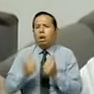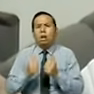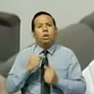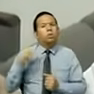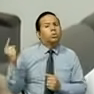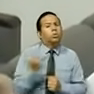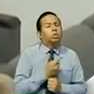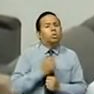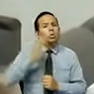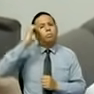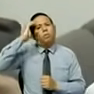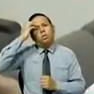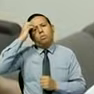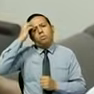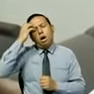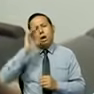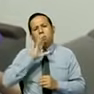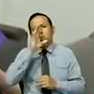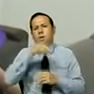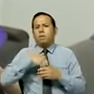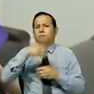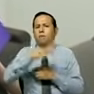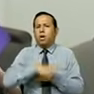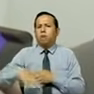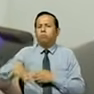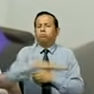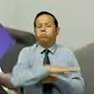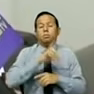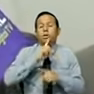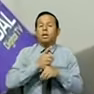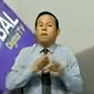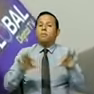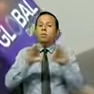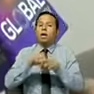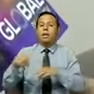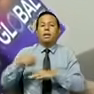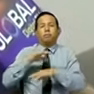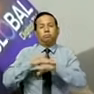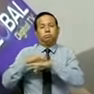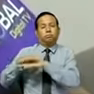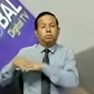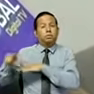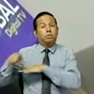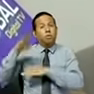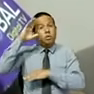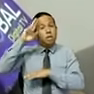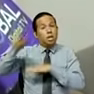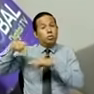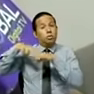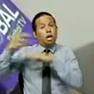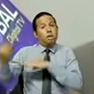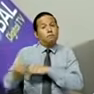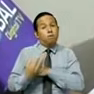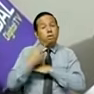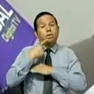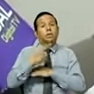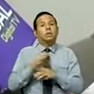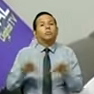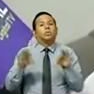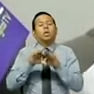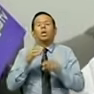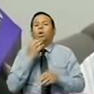esquina. Sin embargo, también hay que reconocer lo que nos dice la Policía Nacional, de que la mayor evidencia que se tiene en cuanto a este tipo de incidentes es que